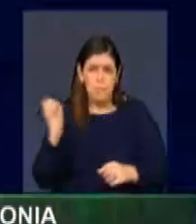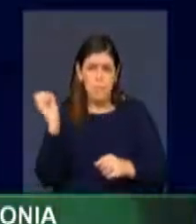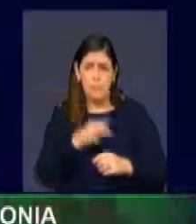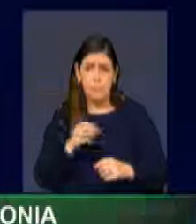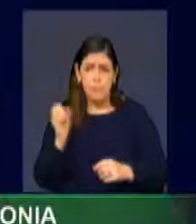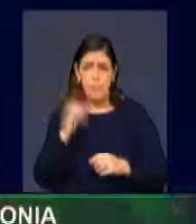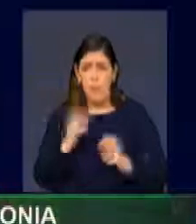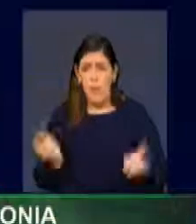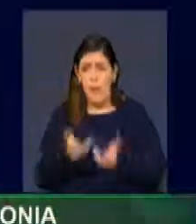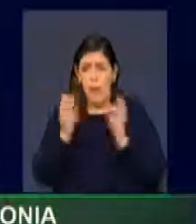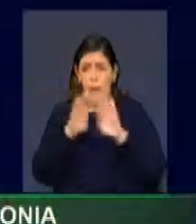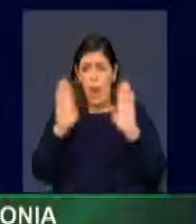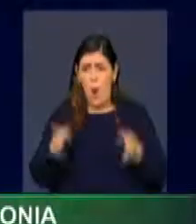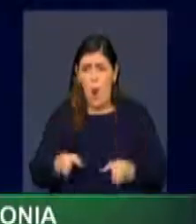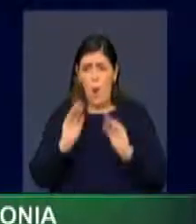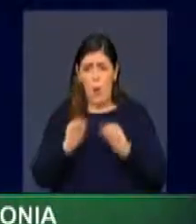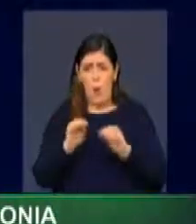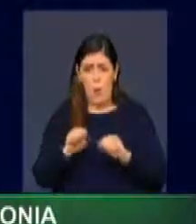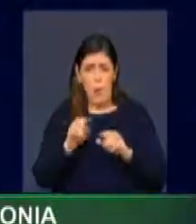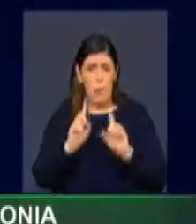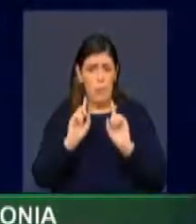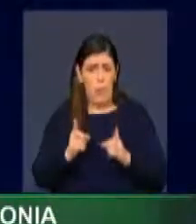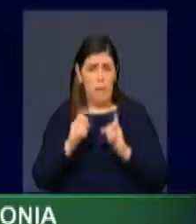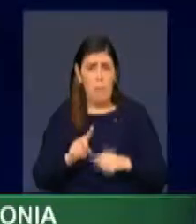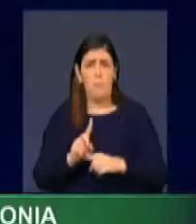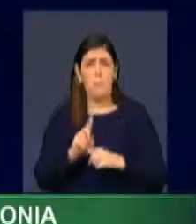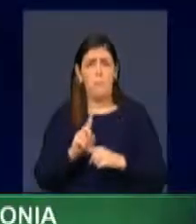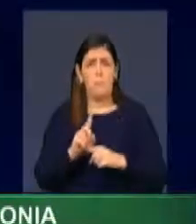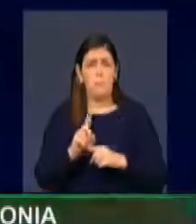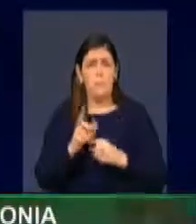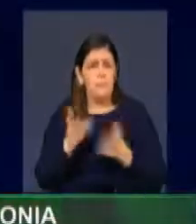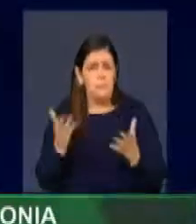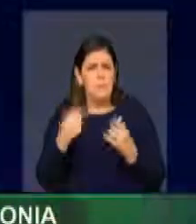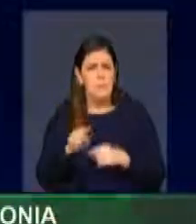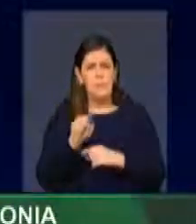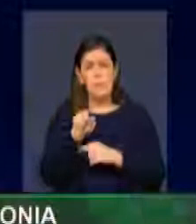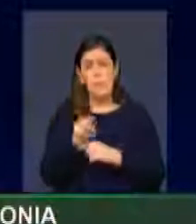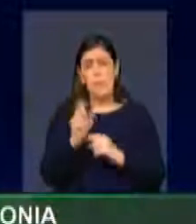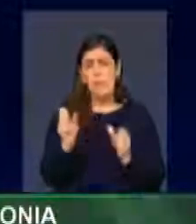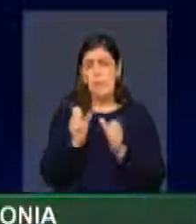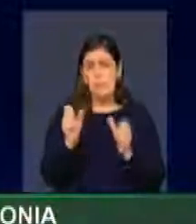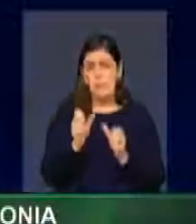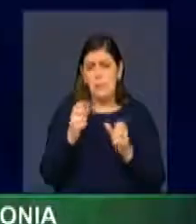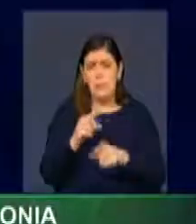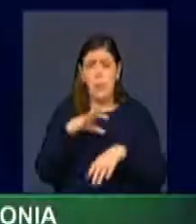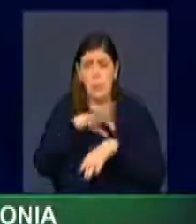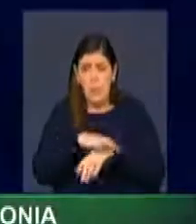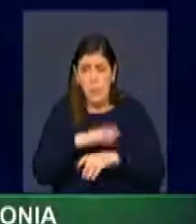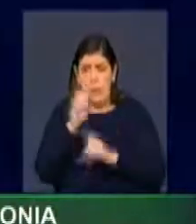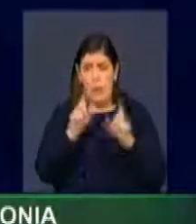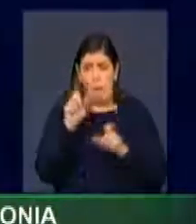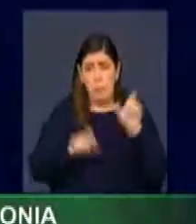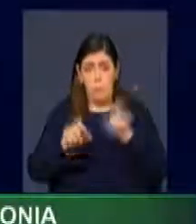Se prendió fuego un contenedor primero, después prendieron otro más tarde, y lo que se hizo fue tratar de detener a algunas personas que